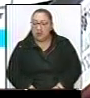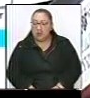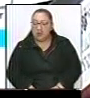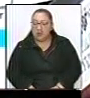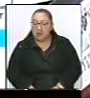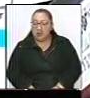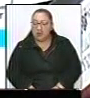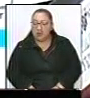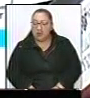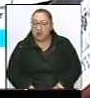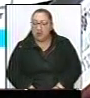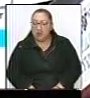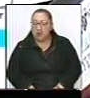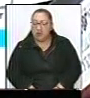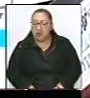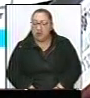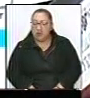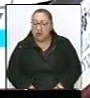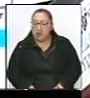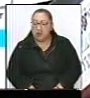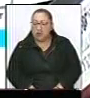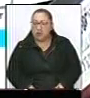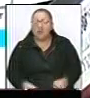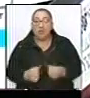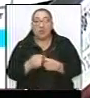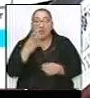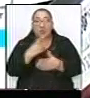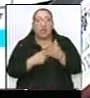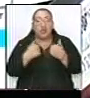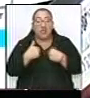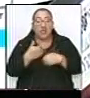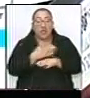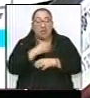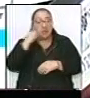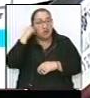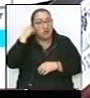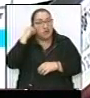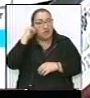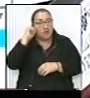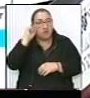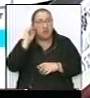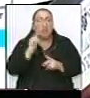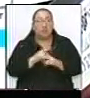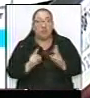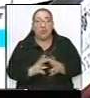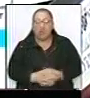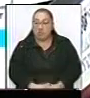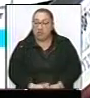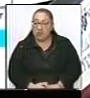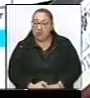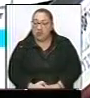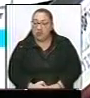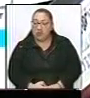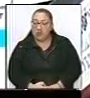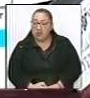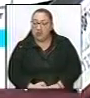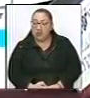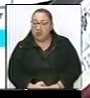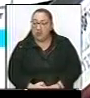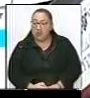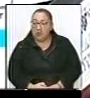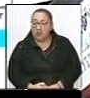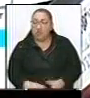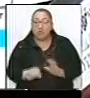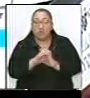Todas esas cosas se fueron sacando el 79 con la experiencia que había anterior. Pero la Constitución del año 93, que